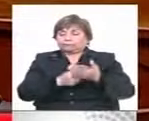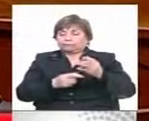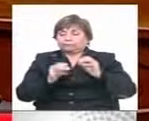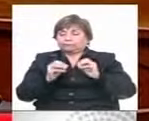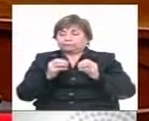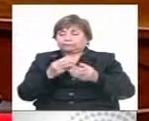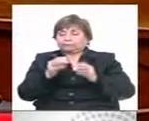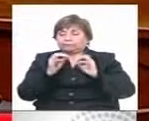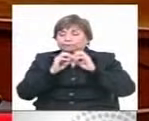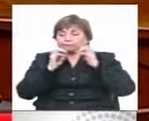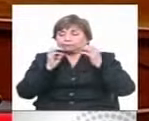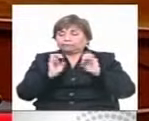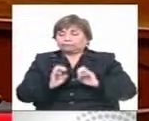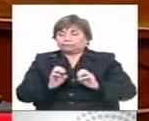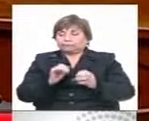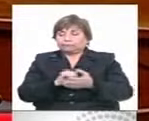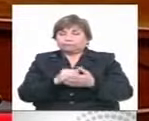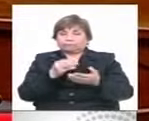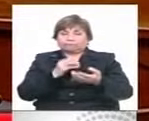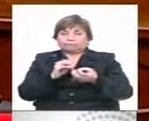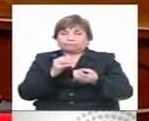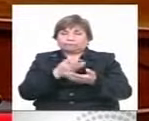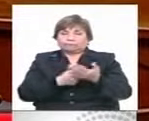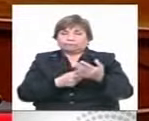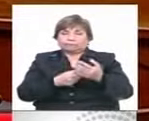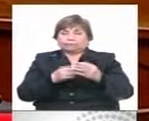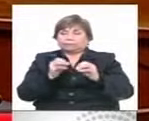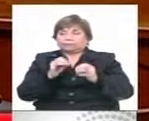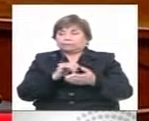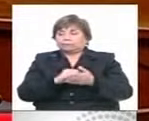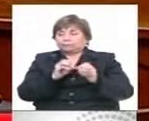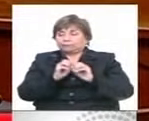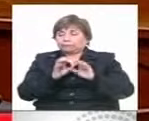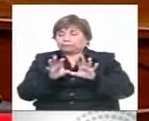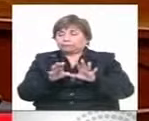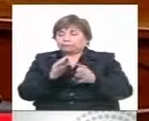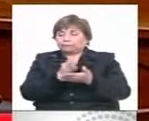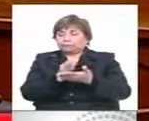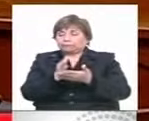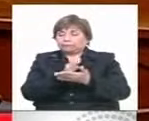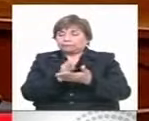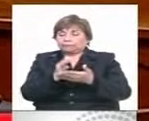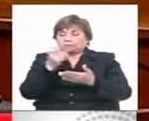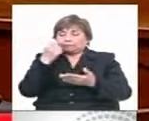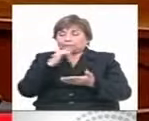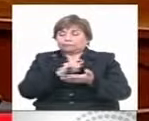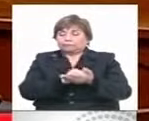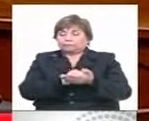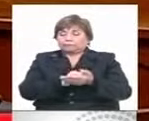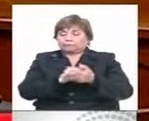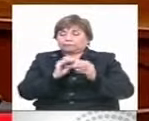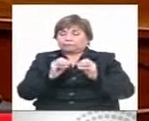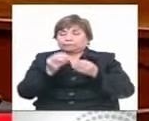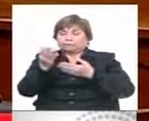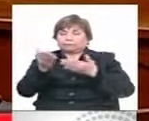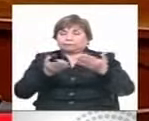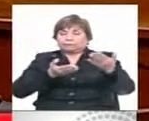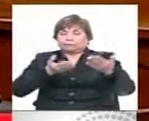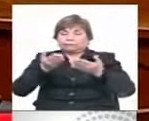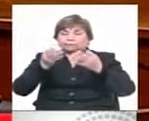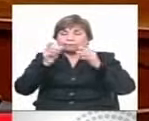mecanismos de articulación, promotores de la transparencia y la participación ciudadana para la prestación de los servicios